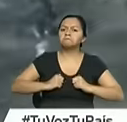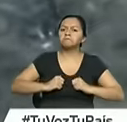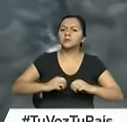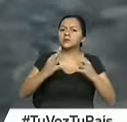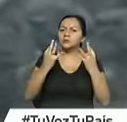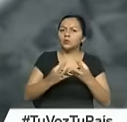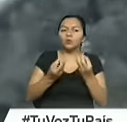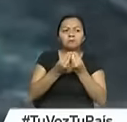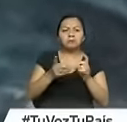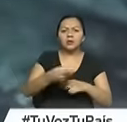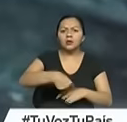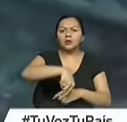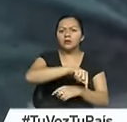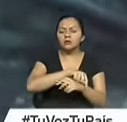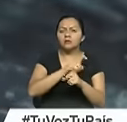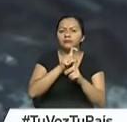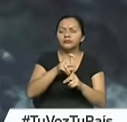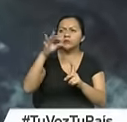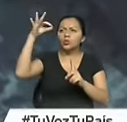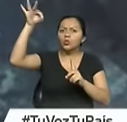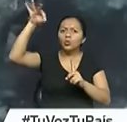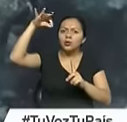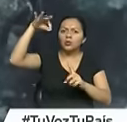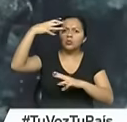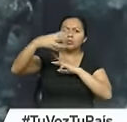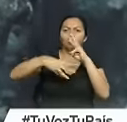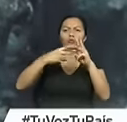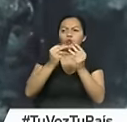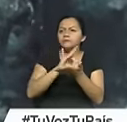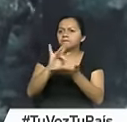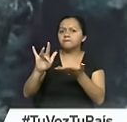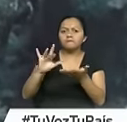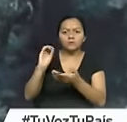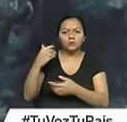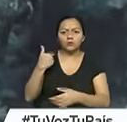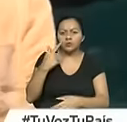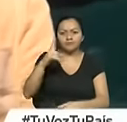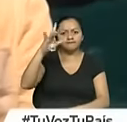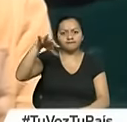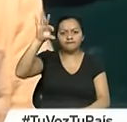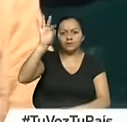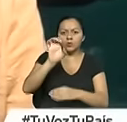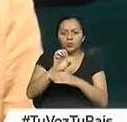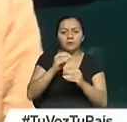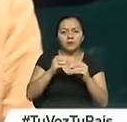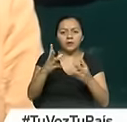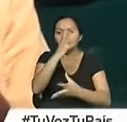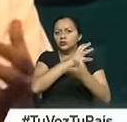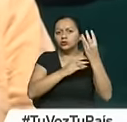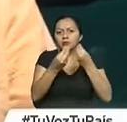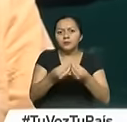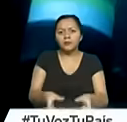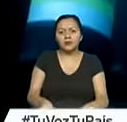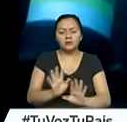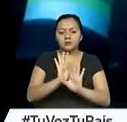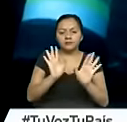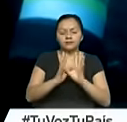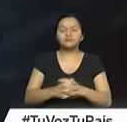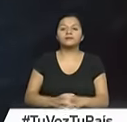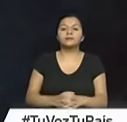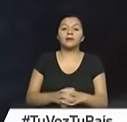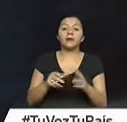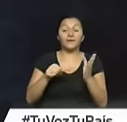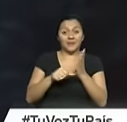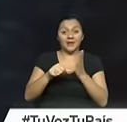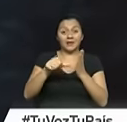que es absolutamente único y que no existe en ninguna otra parte, además de perder siglos y siglos de historia. El